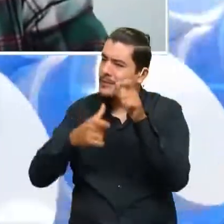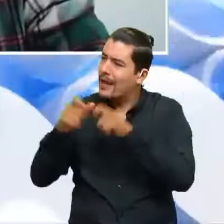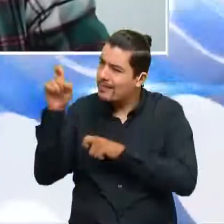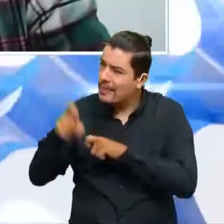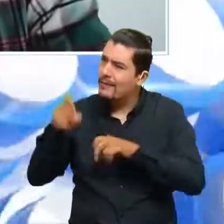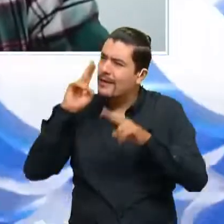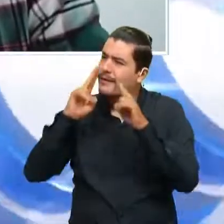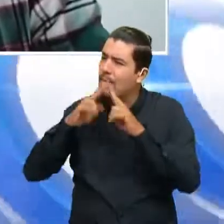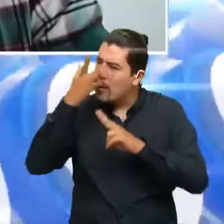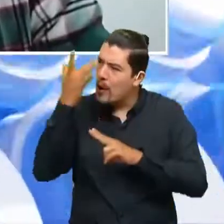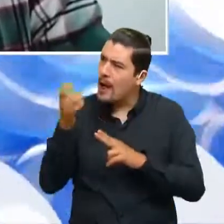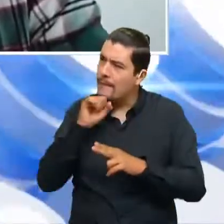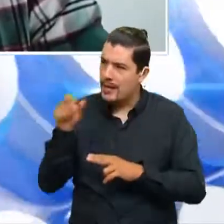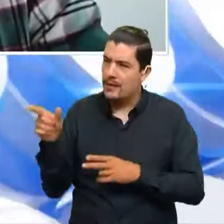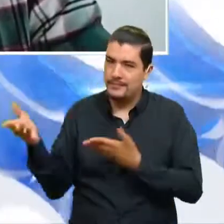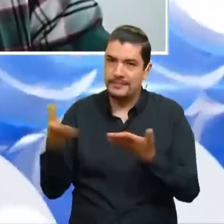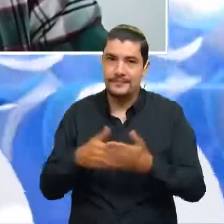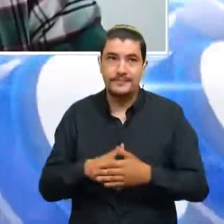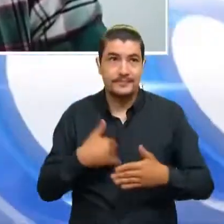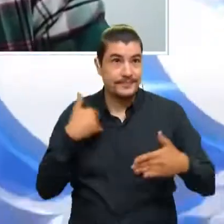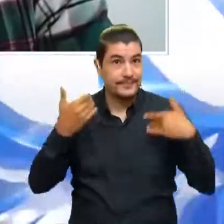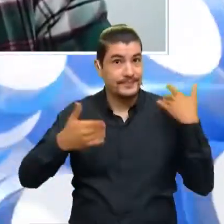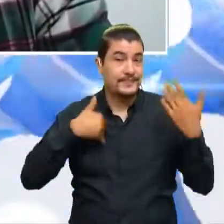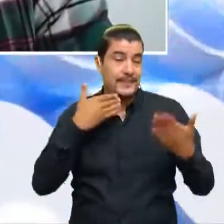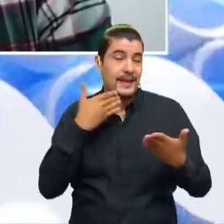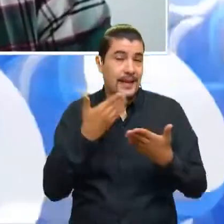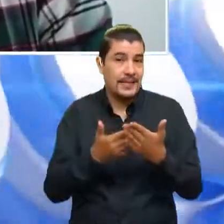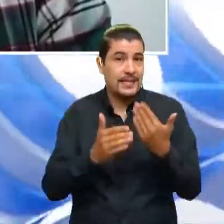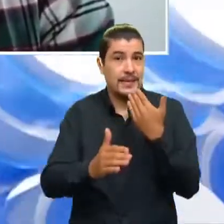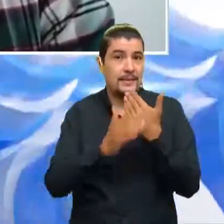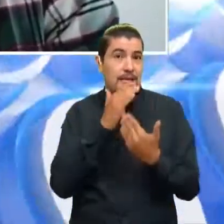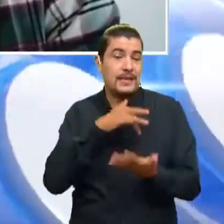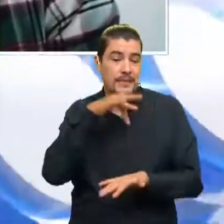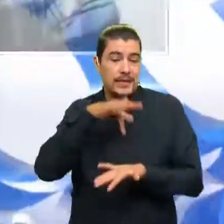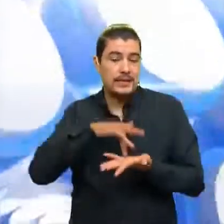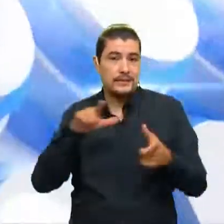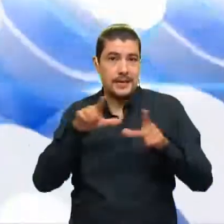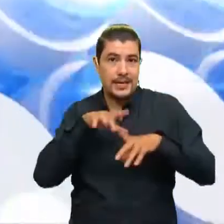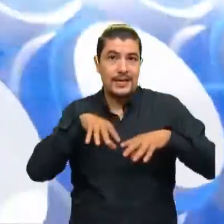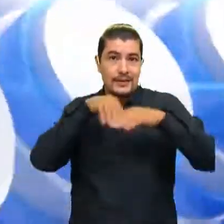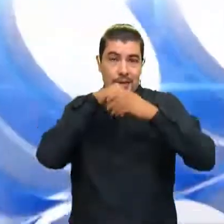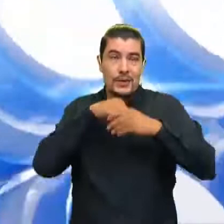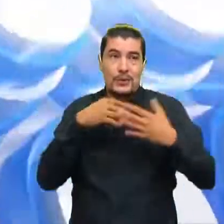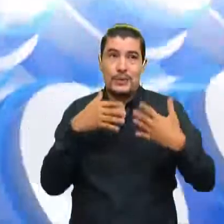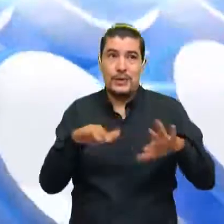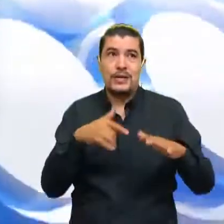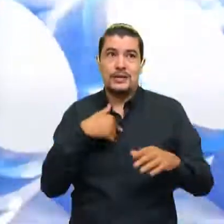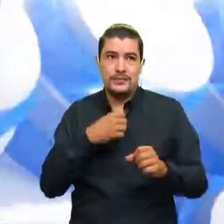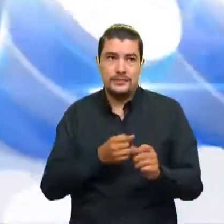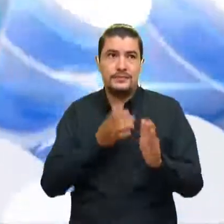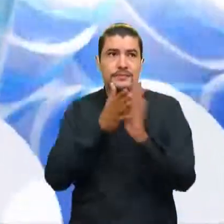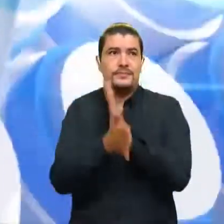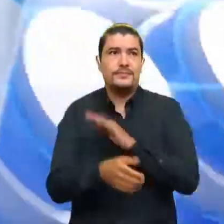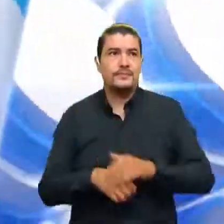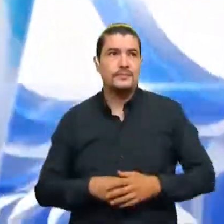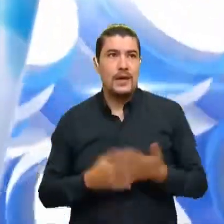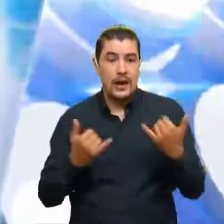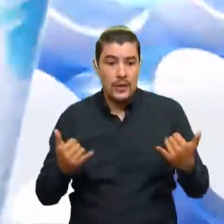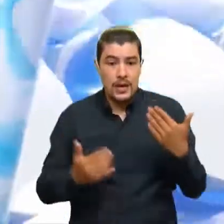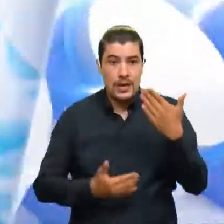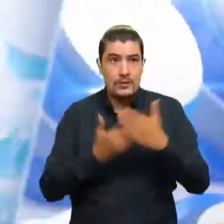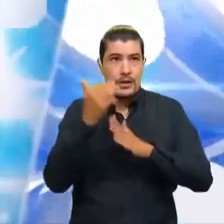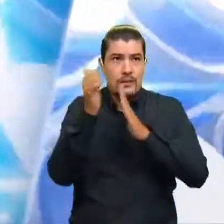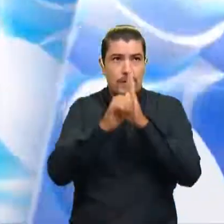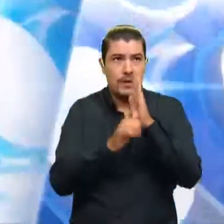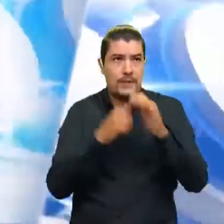por la invitación. Muy contento de estar aquí y de ser parte de la familia de Canal Tro. Y pues bueno, les contamos que este nuevo programa en el cual